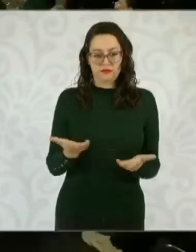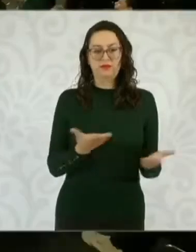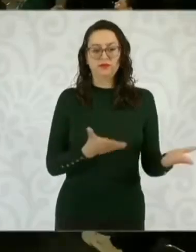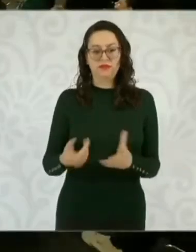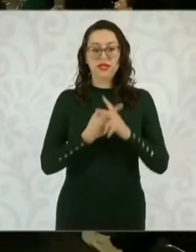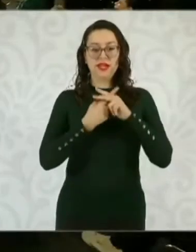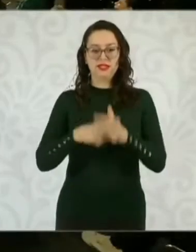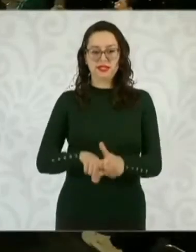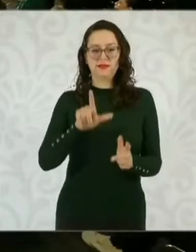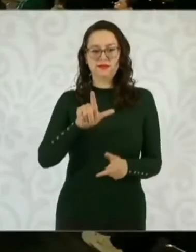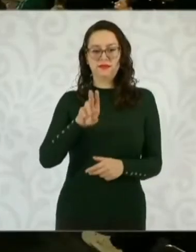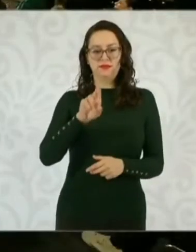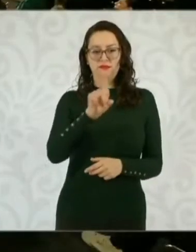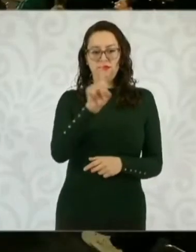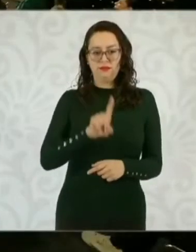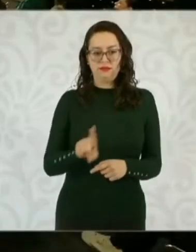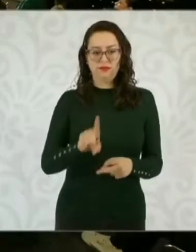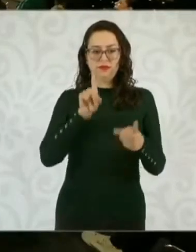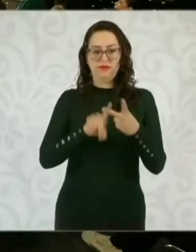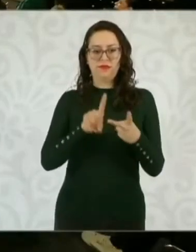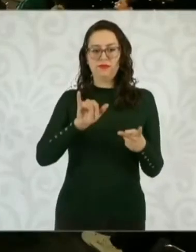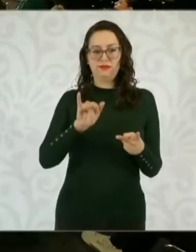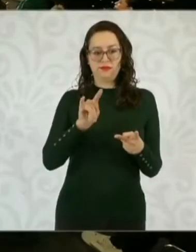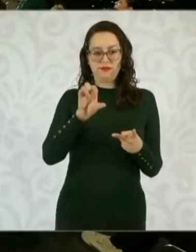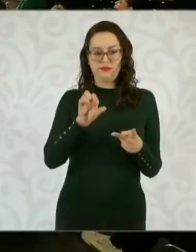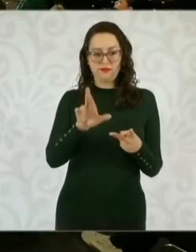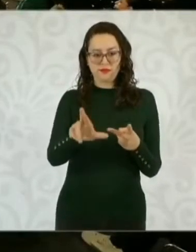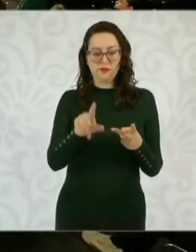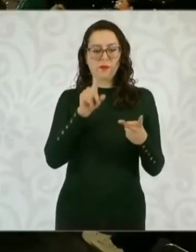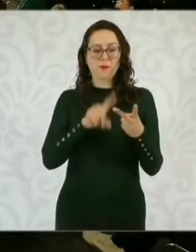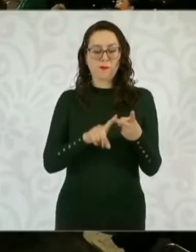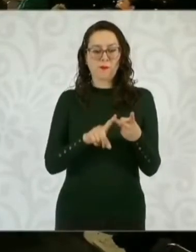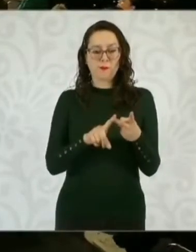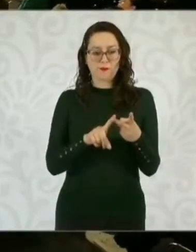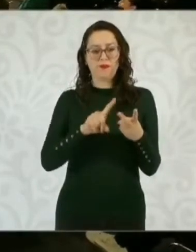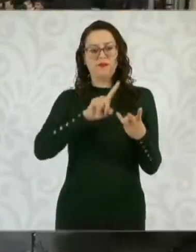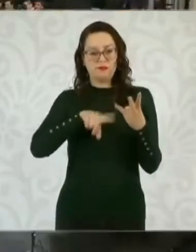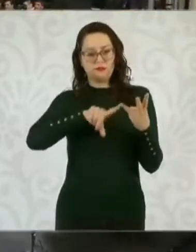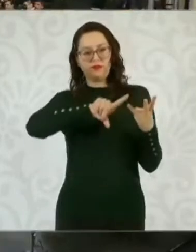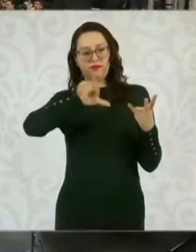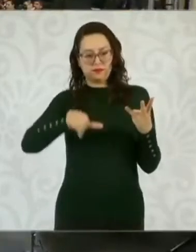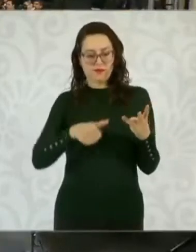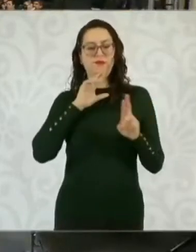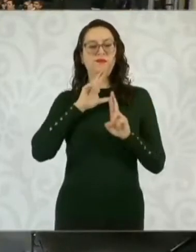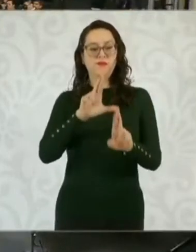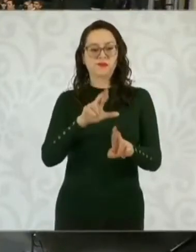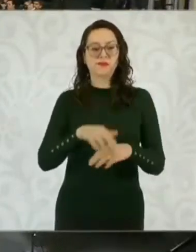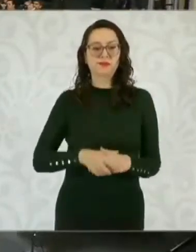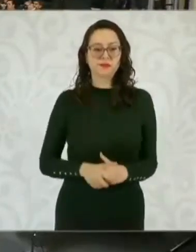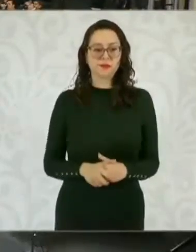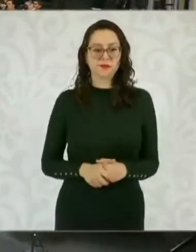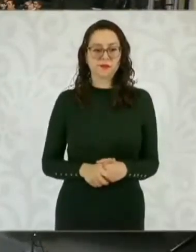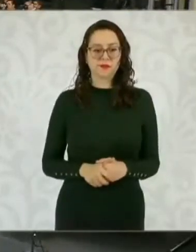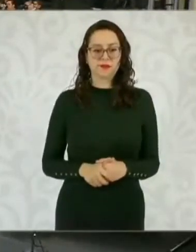Y luego Víctor con la presentación y luego contestamos preguntas. Adelante, Luz.